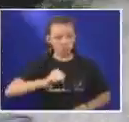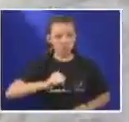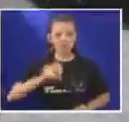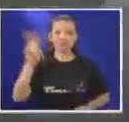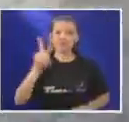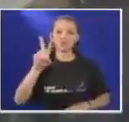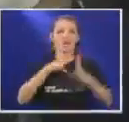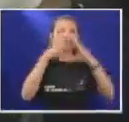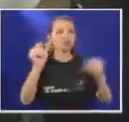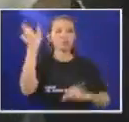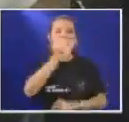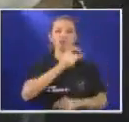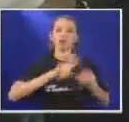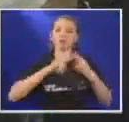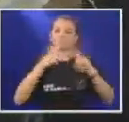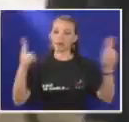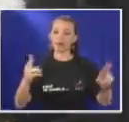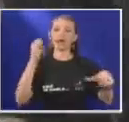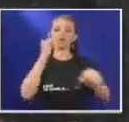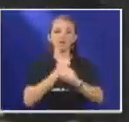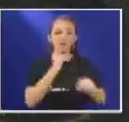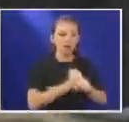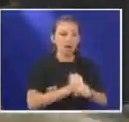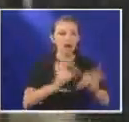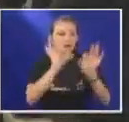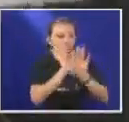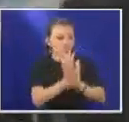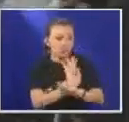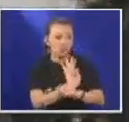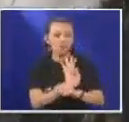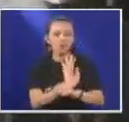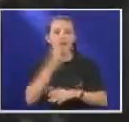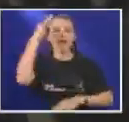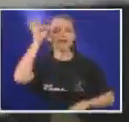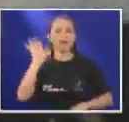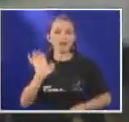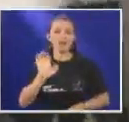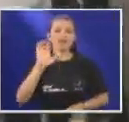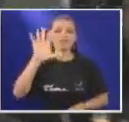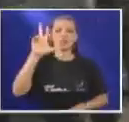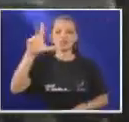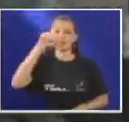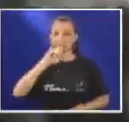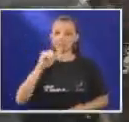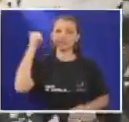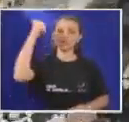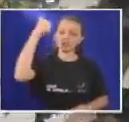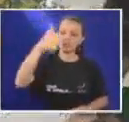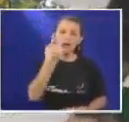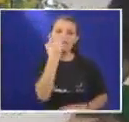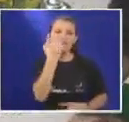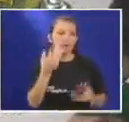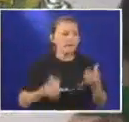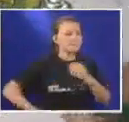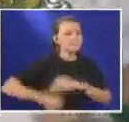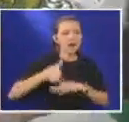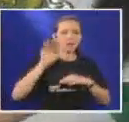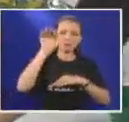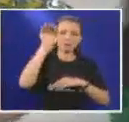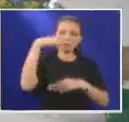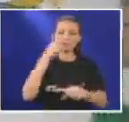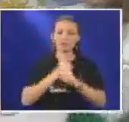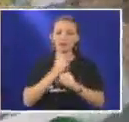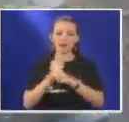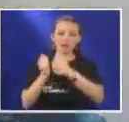pueden vivir en paz, con derecho al trabajo, seguridad y con la fe de que 53 años no son suficientes para seguir como el siempre